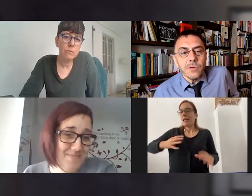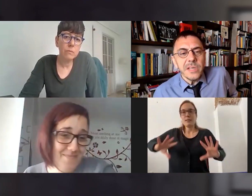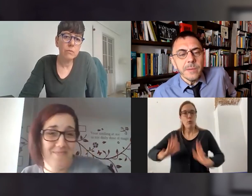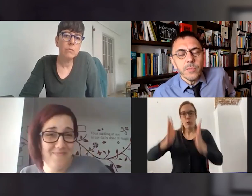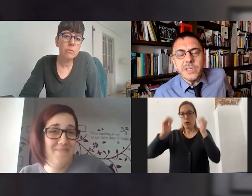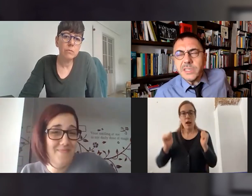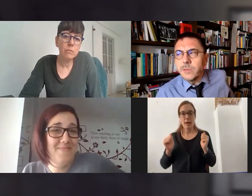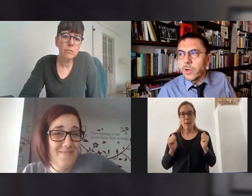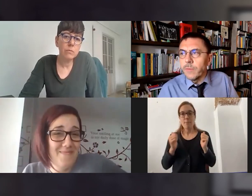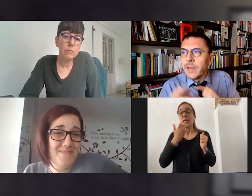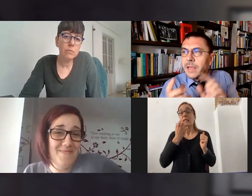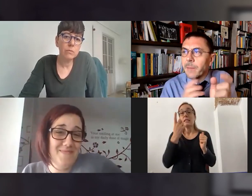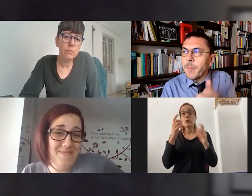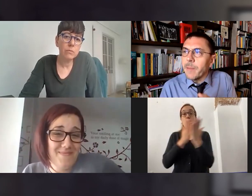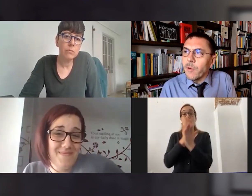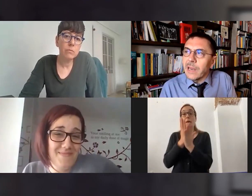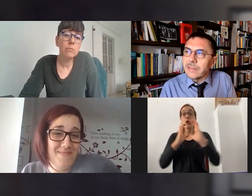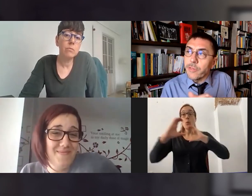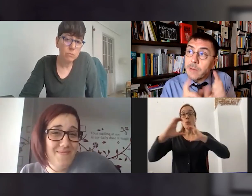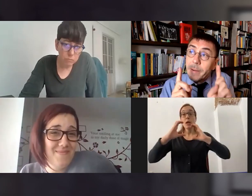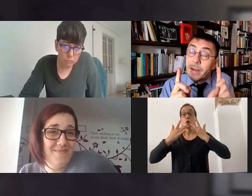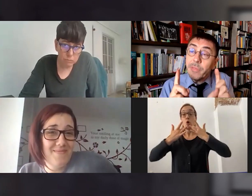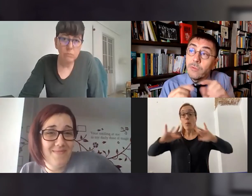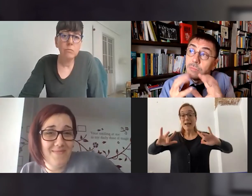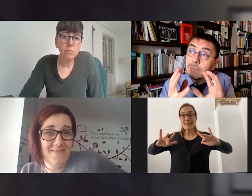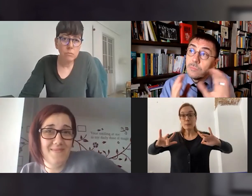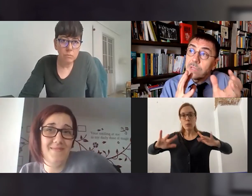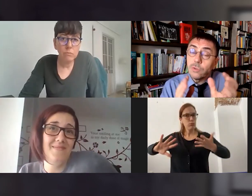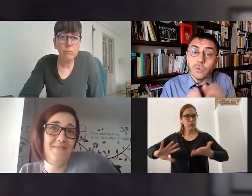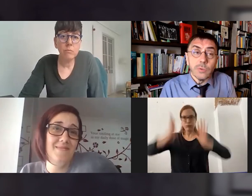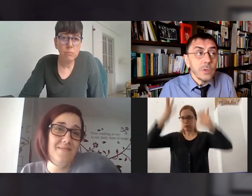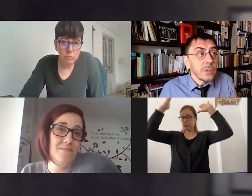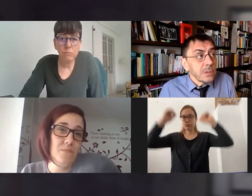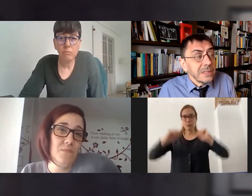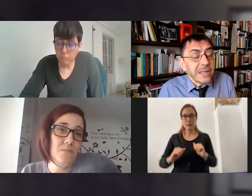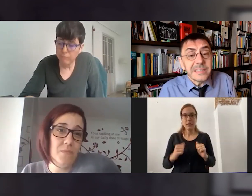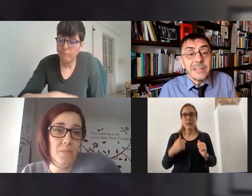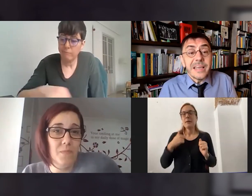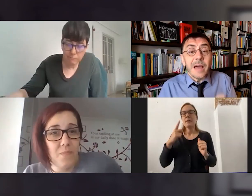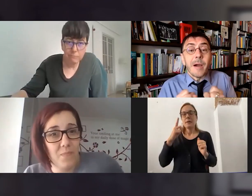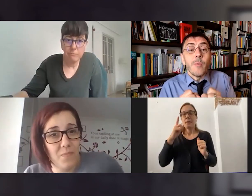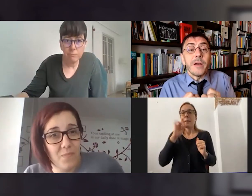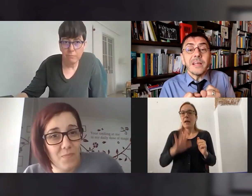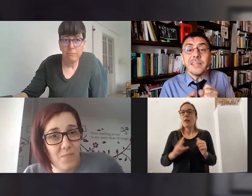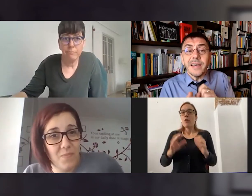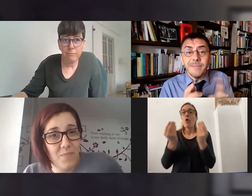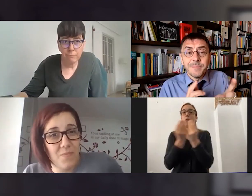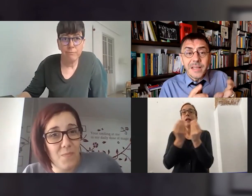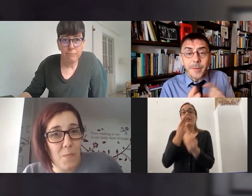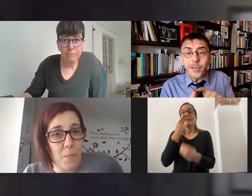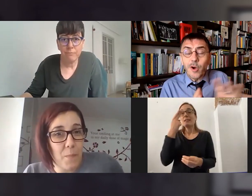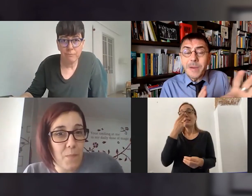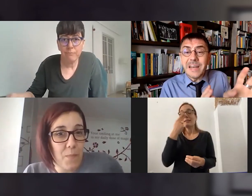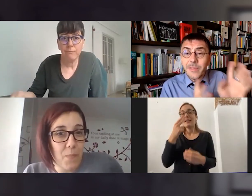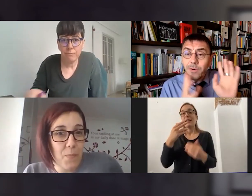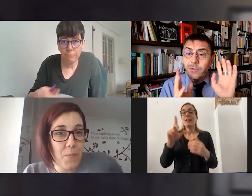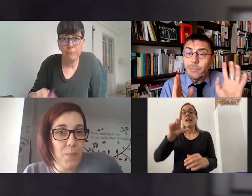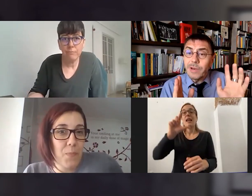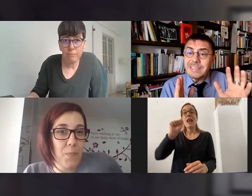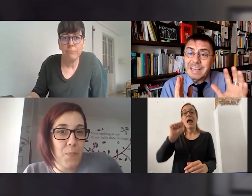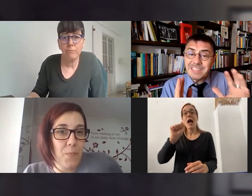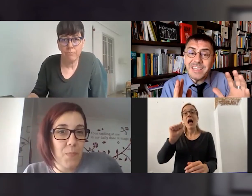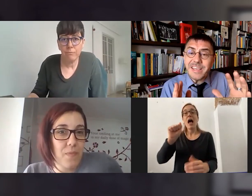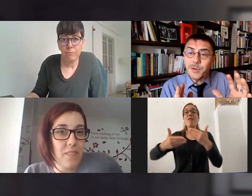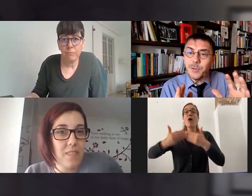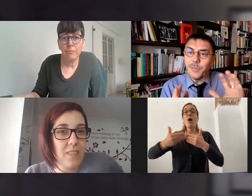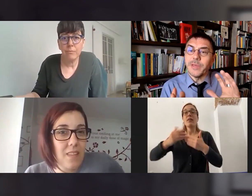ya consigue muchísimo, ¿no? A mí me ha llamado la atención y me ha parecido un dato interesante que La Vanguardia sea el periódico más leído en